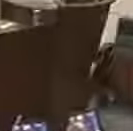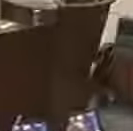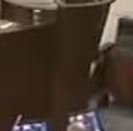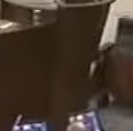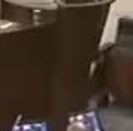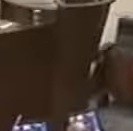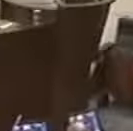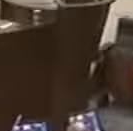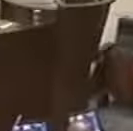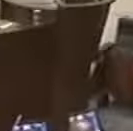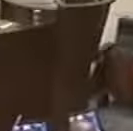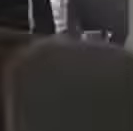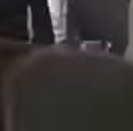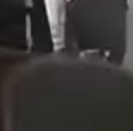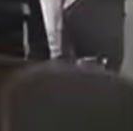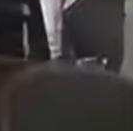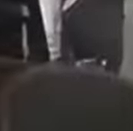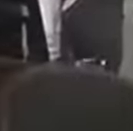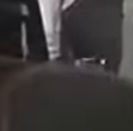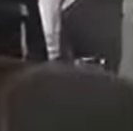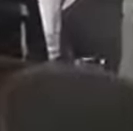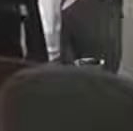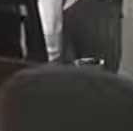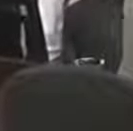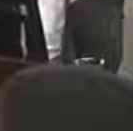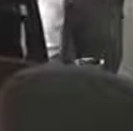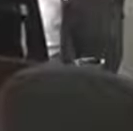Vuelve a mentir el senador.